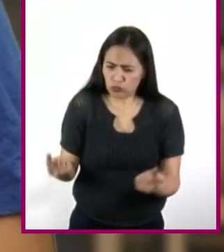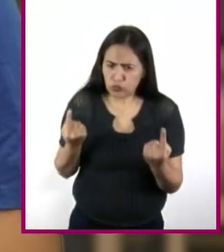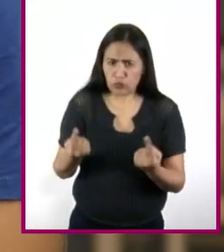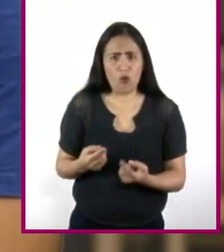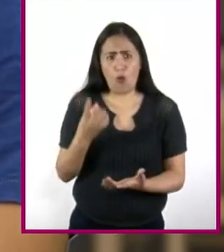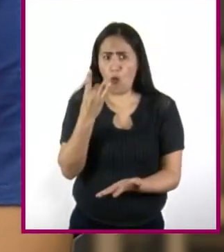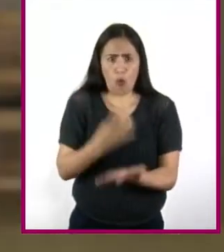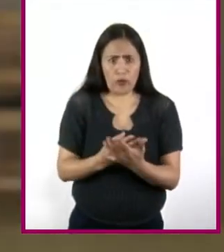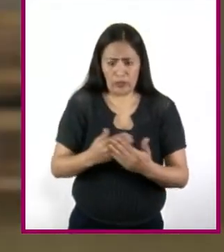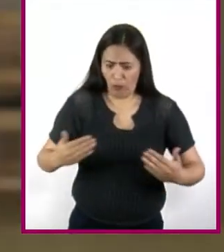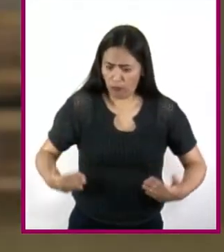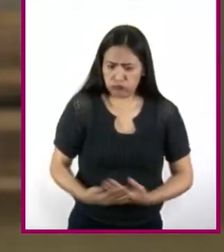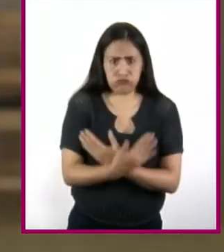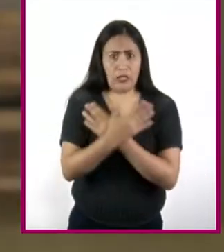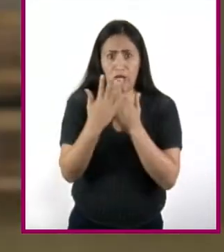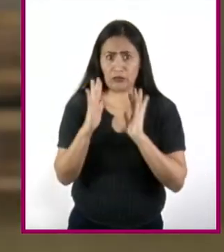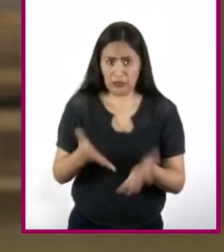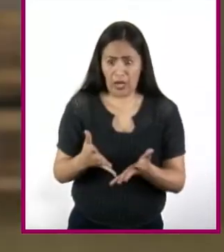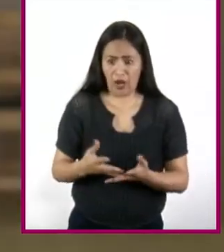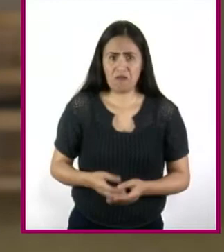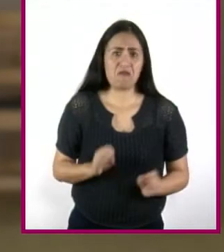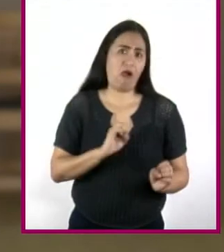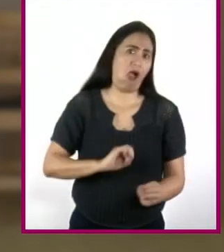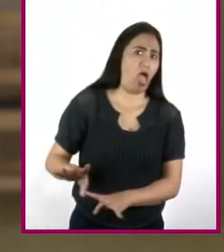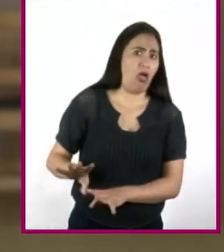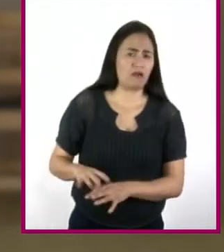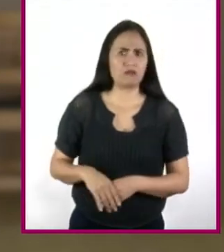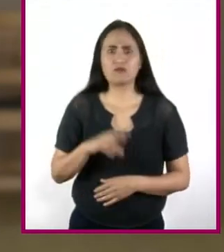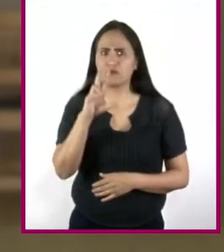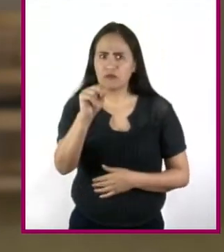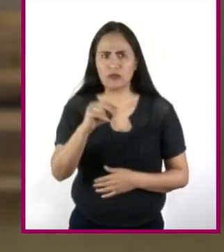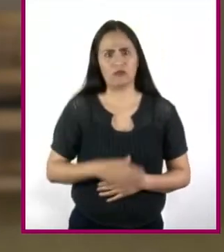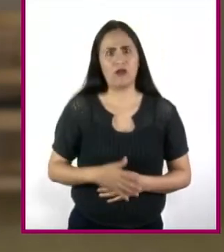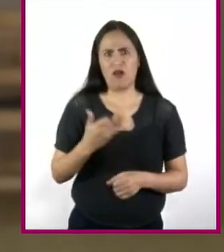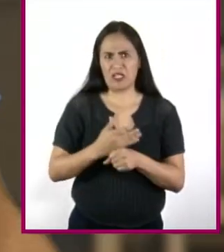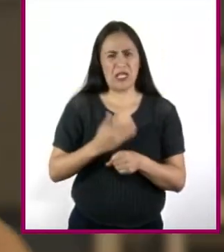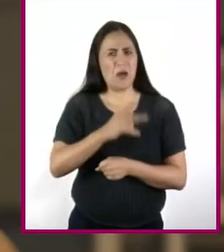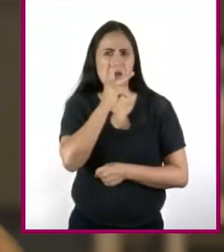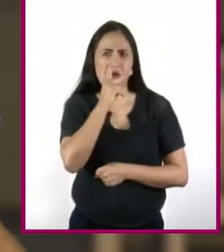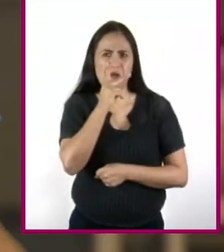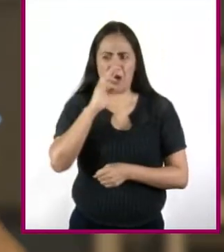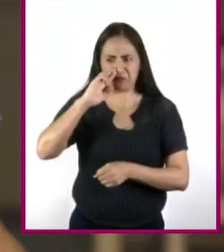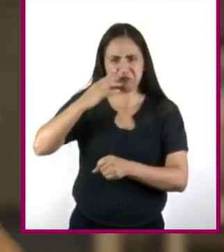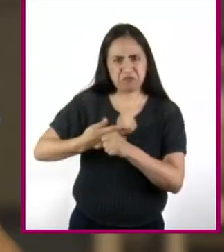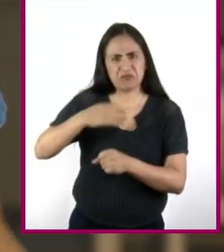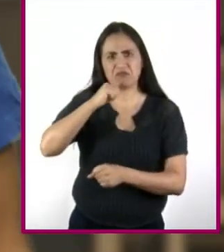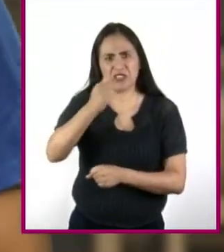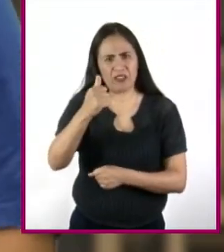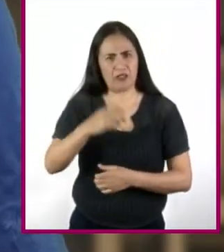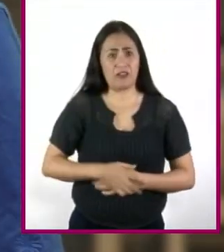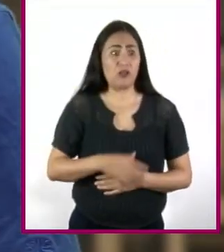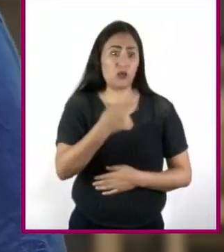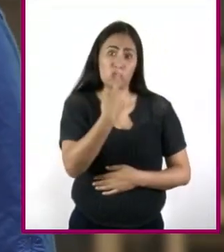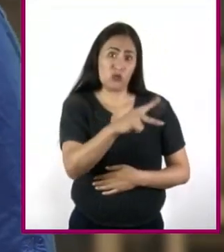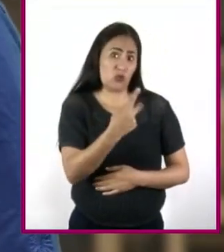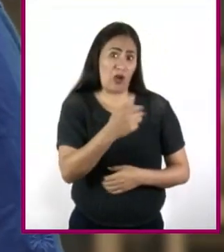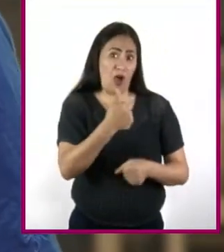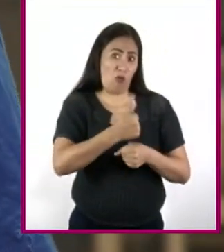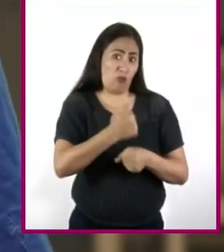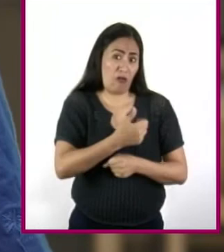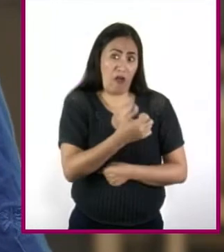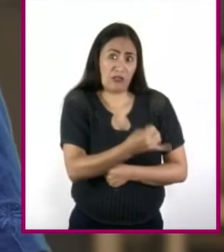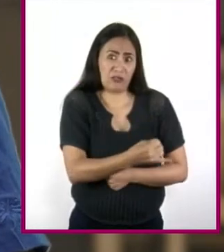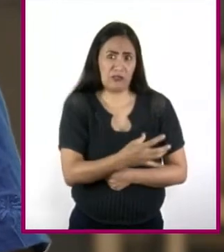tenerlos por tenerlos. Bien dicho, don George. Ya vi que hay mucho padre desobligado. Y si su abuelo era así, ¿por